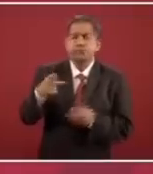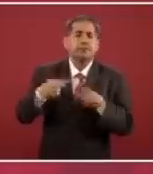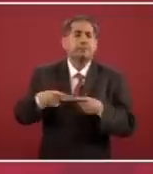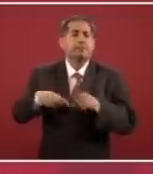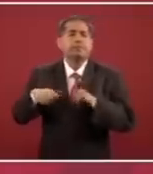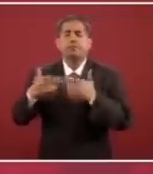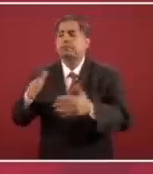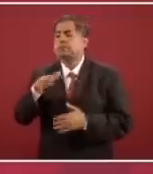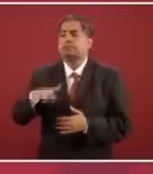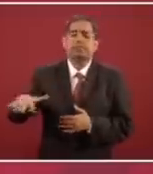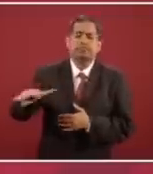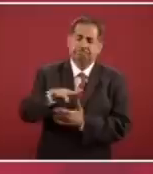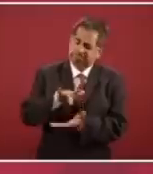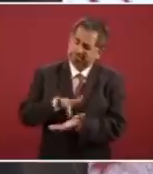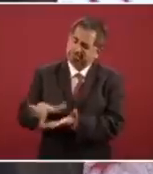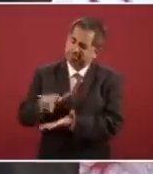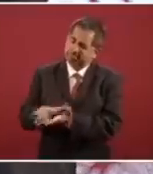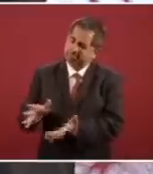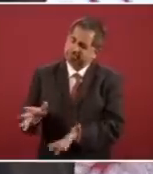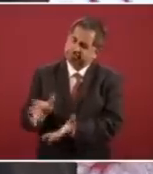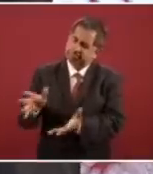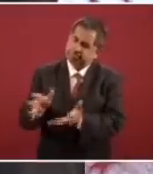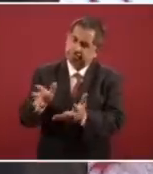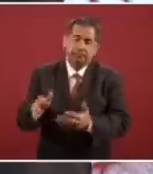y estamos impulsando